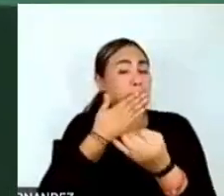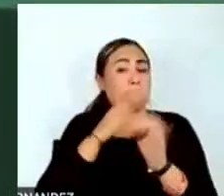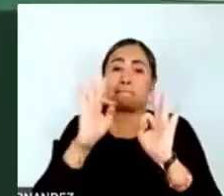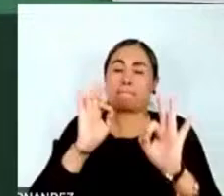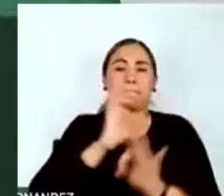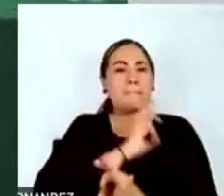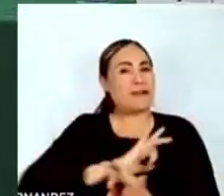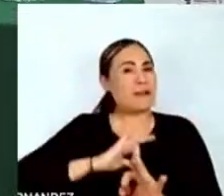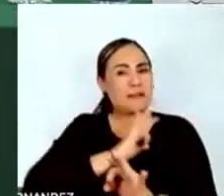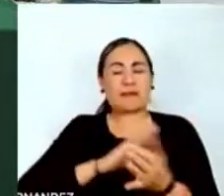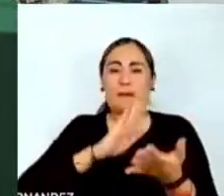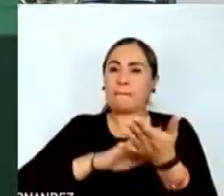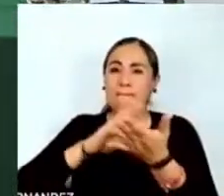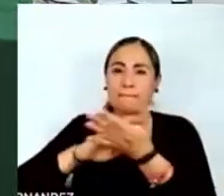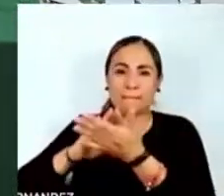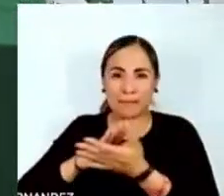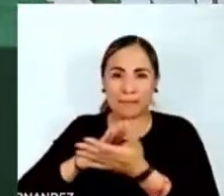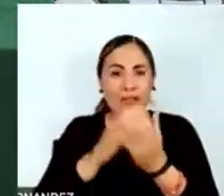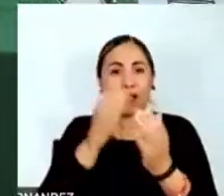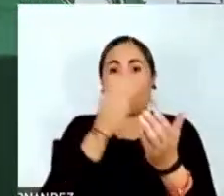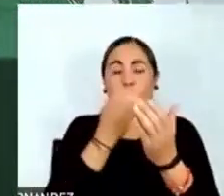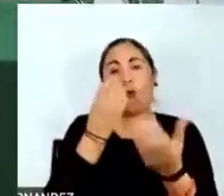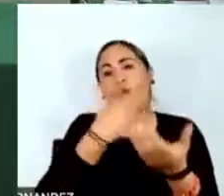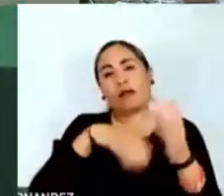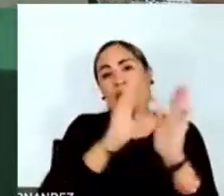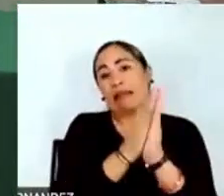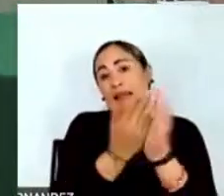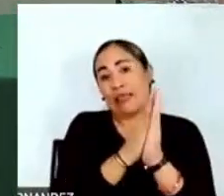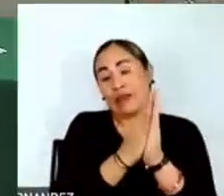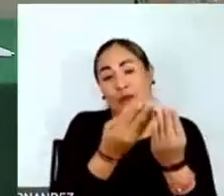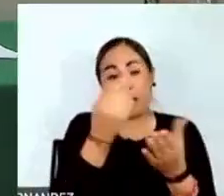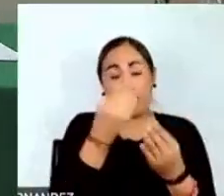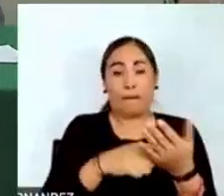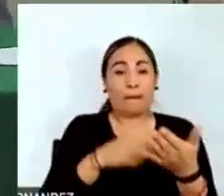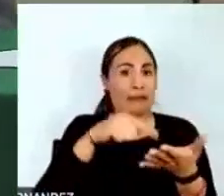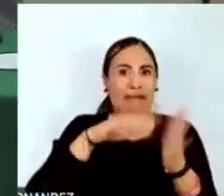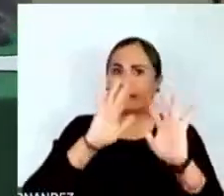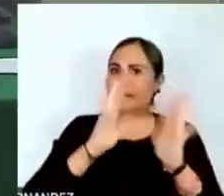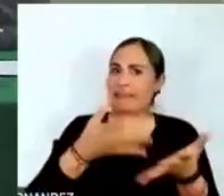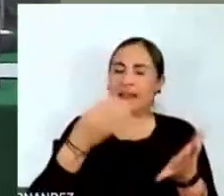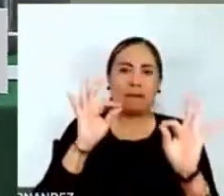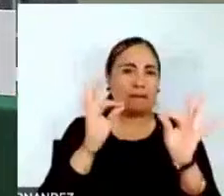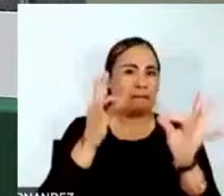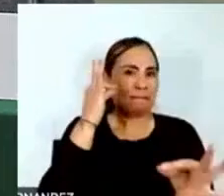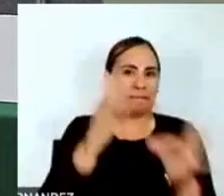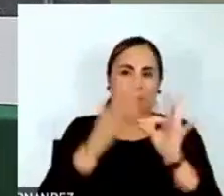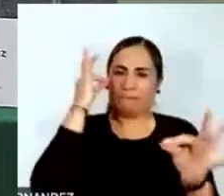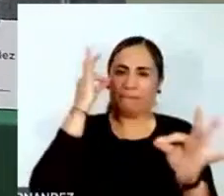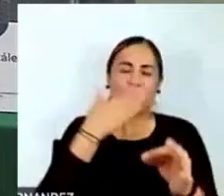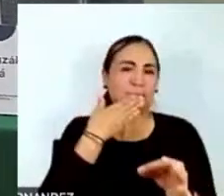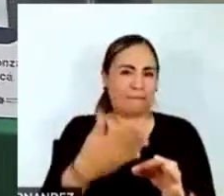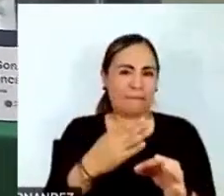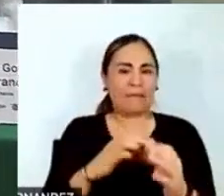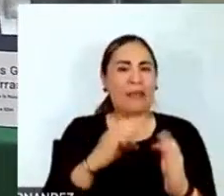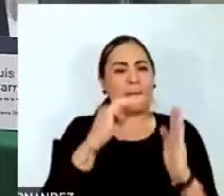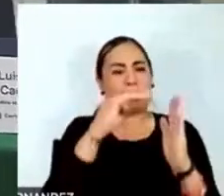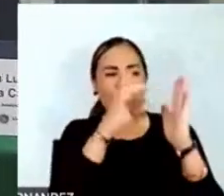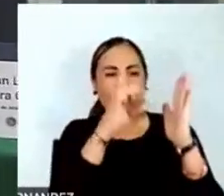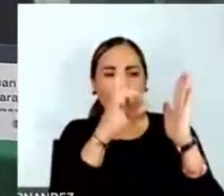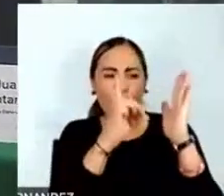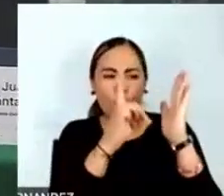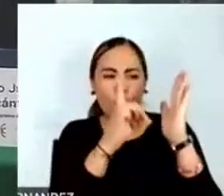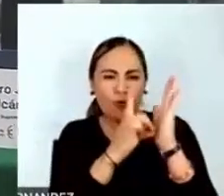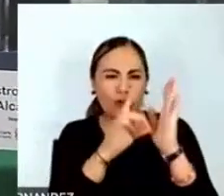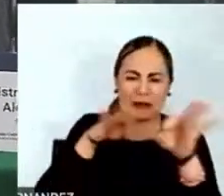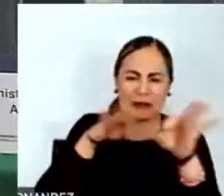que ha quedado este primer cuadernillo, el cual sin duda responde a una metodología de trabajo muy bien lograda, muy interesante y